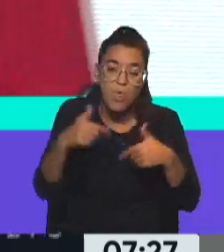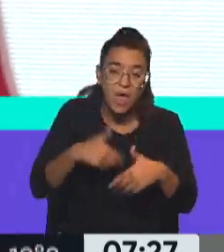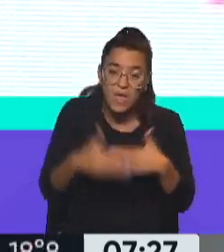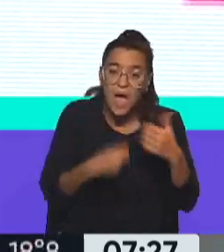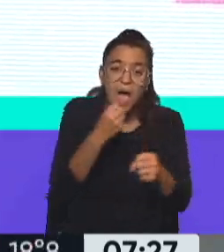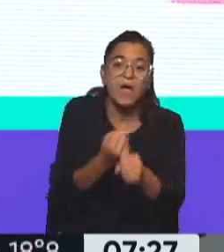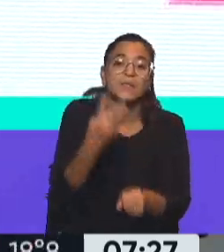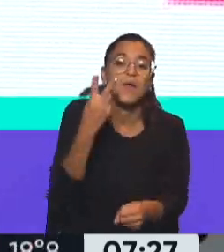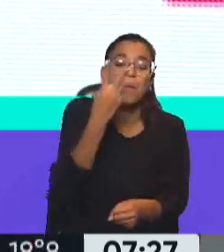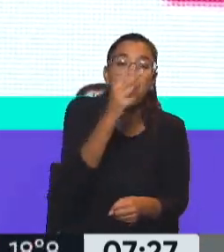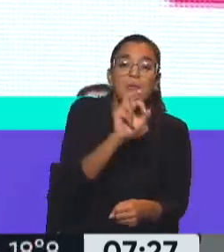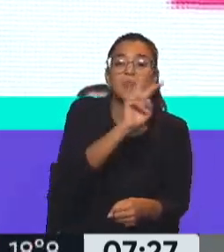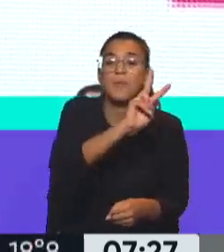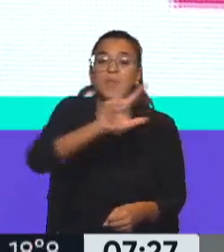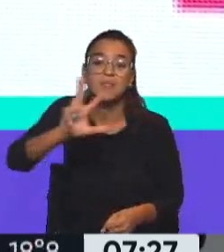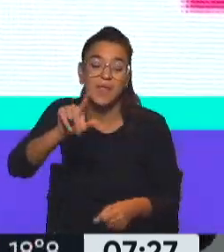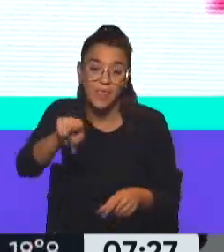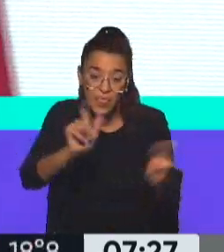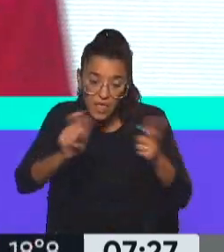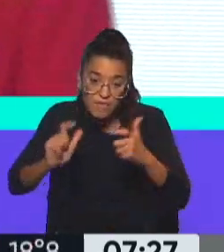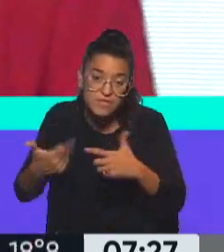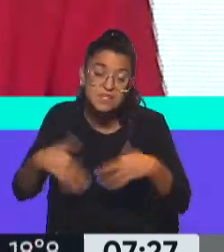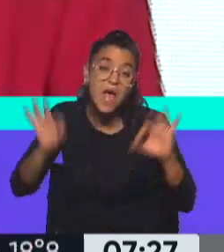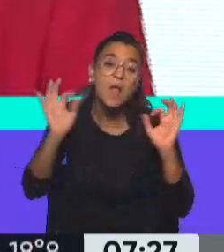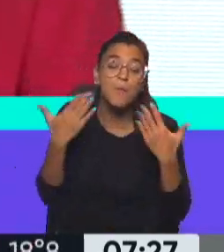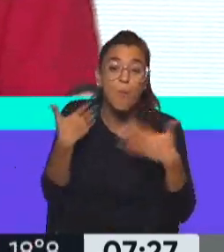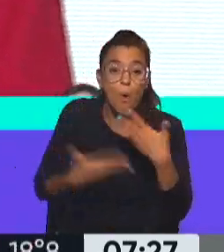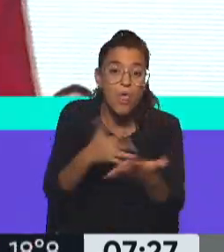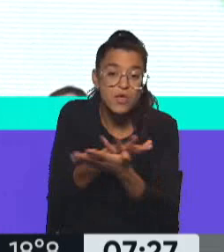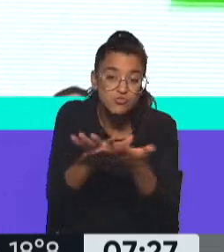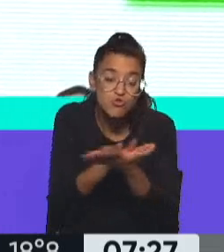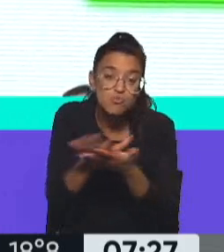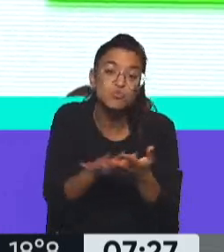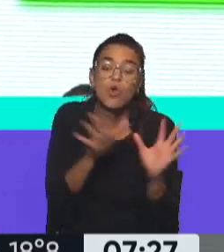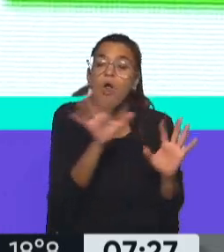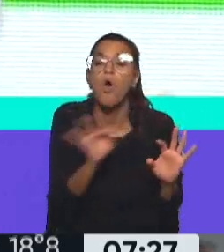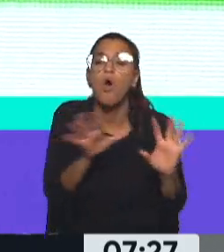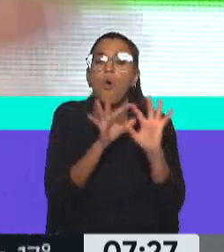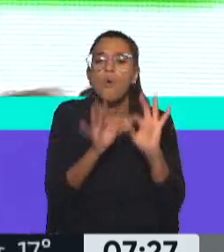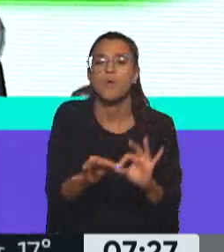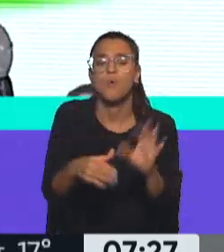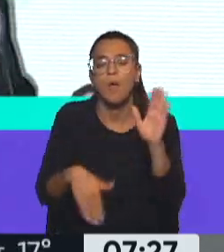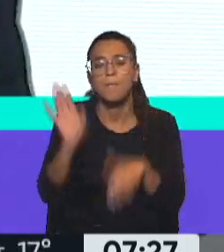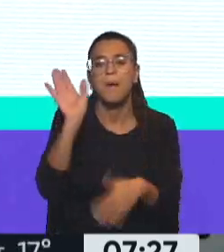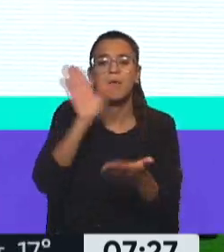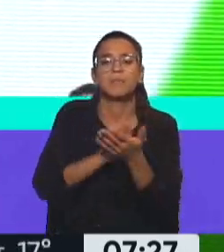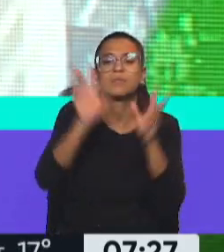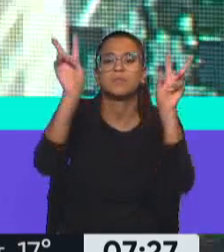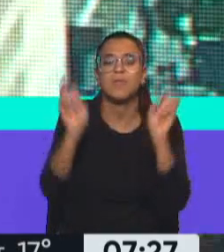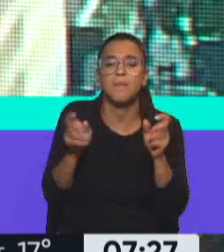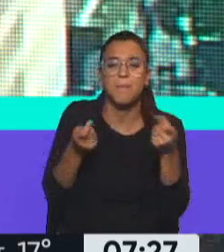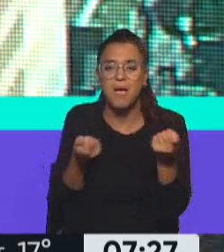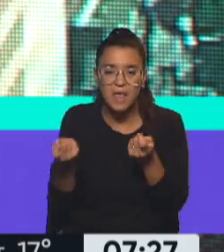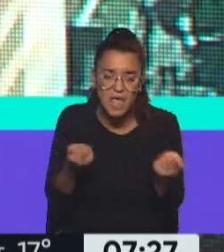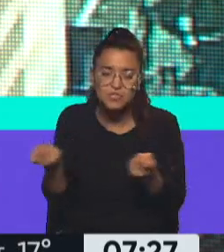hacia 2023, si estas diferencias son salvables, si estas diferencias están vinculadas con cuestiones de gestión que se pueden